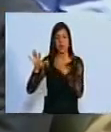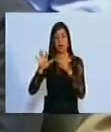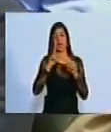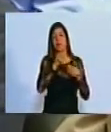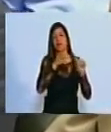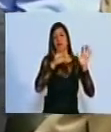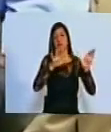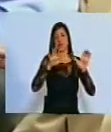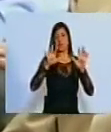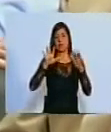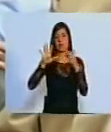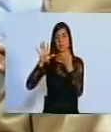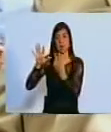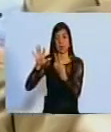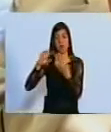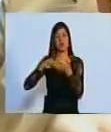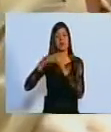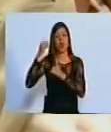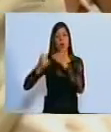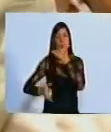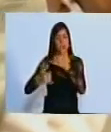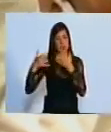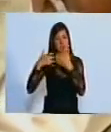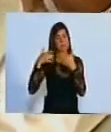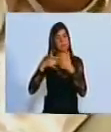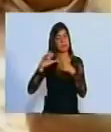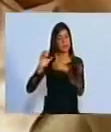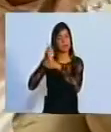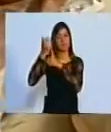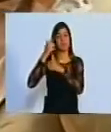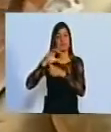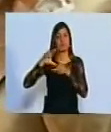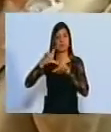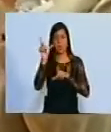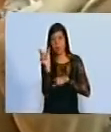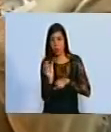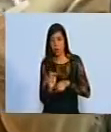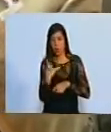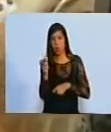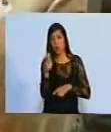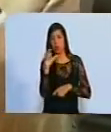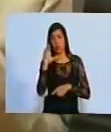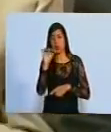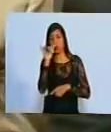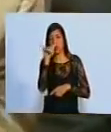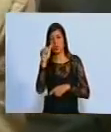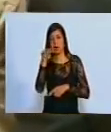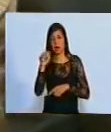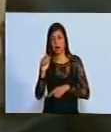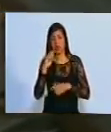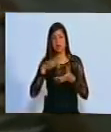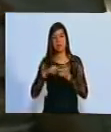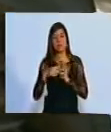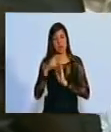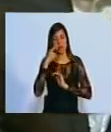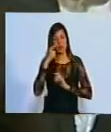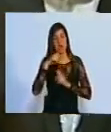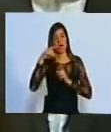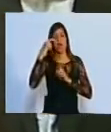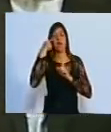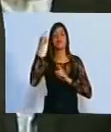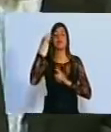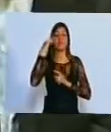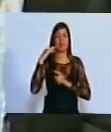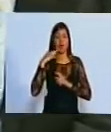1816-1817 y fue la última en ser liberada del dominio español. Por tal razón, el libertador ordena la incorporación de la estrella en la